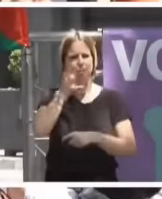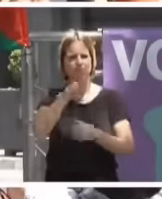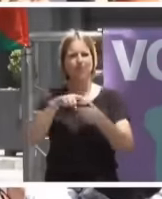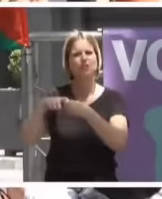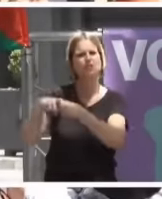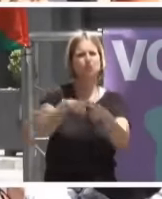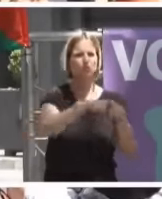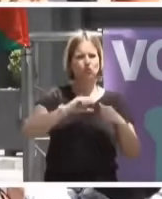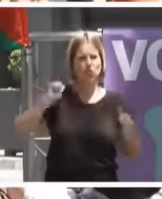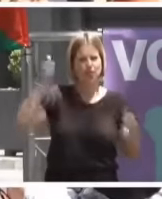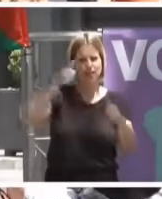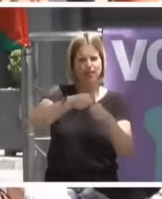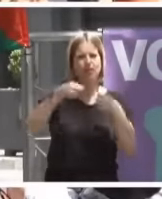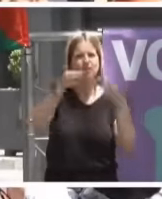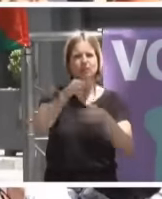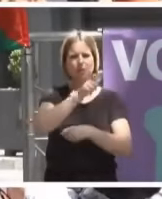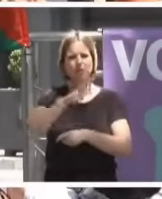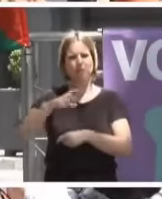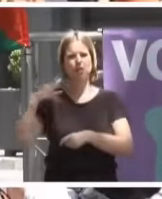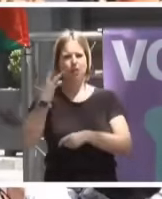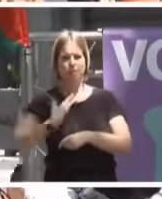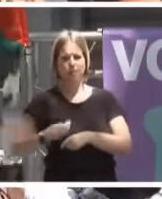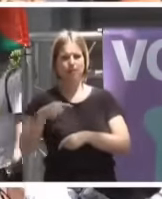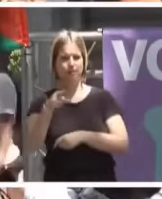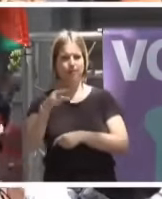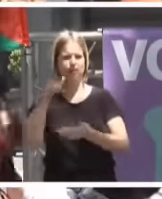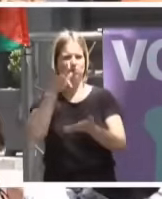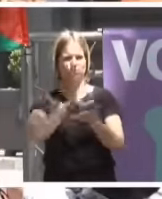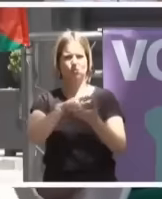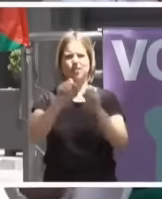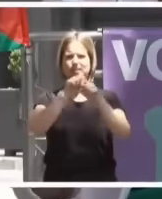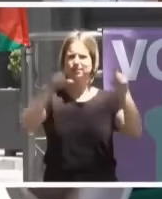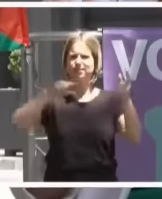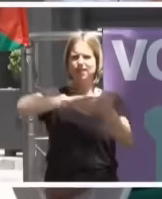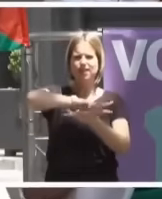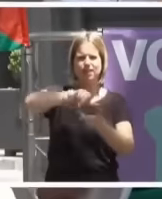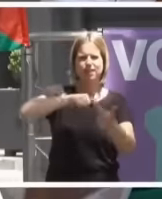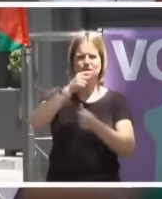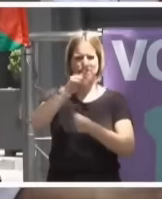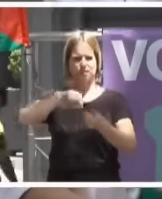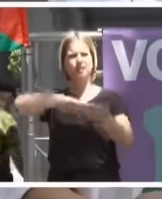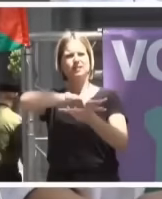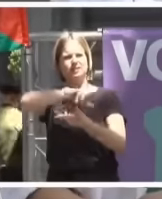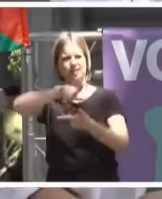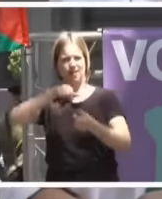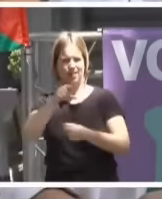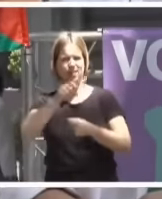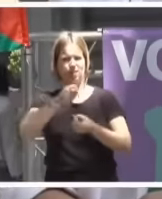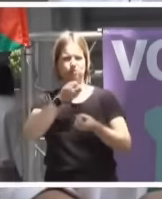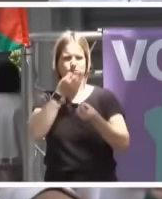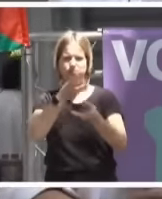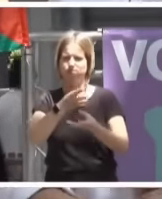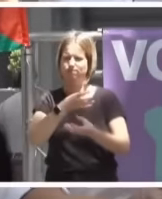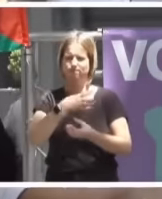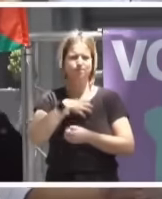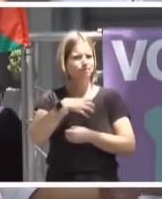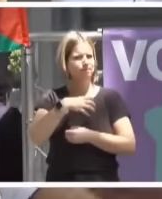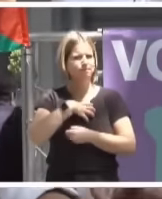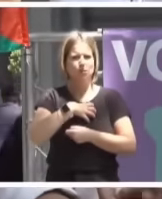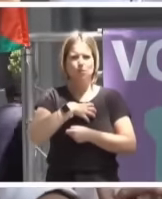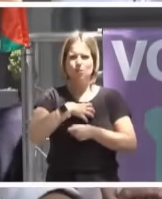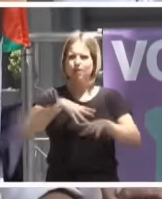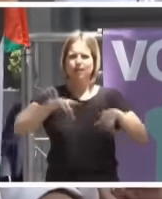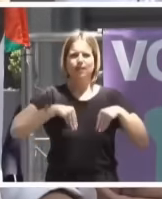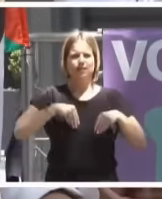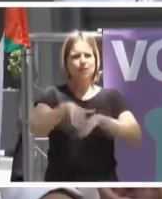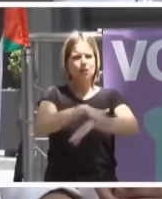solidario siempre con el pueblo de Palestina cuando no salían los telediarios y ahora cuando salen los telediarios. Es indecente que este